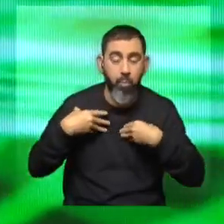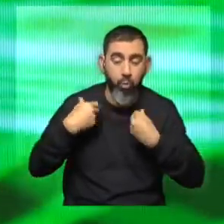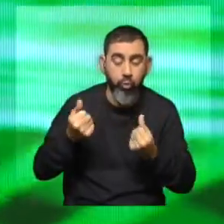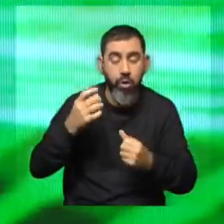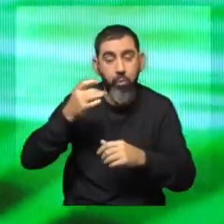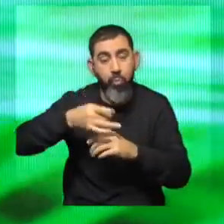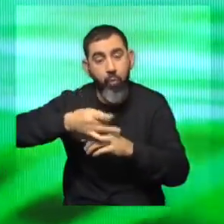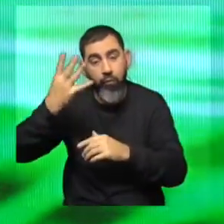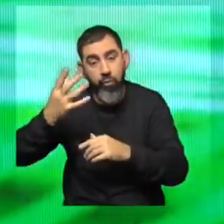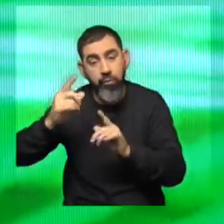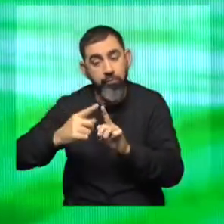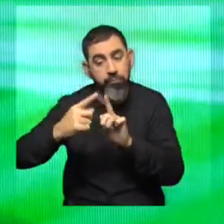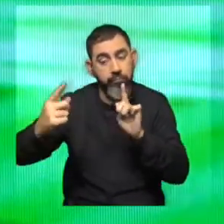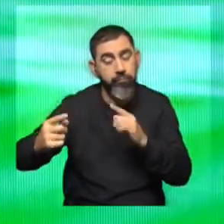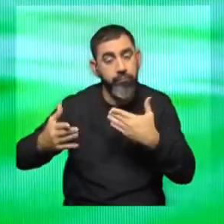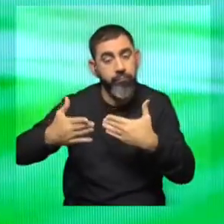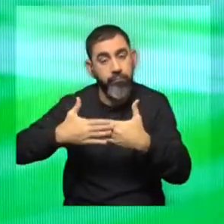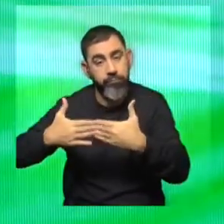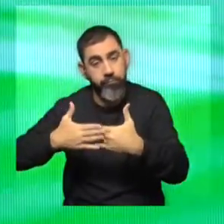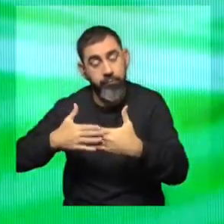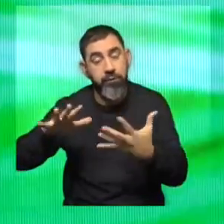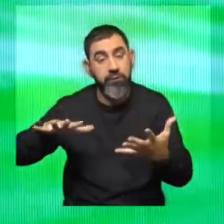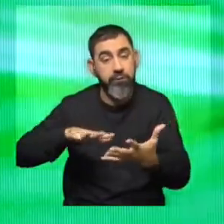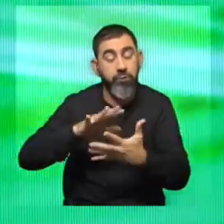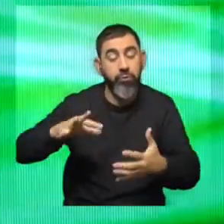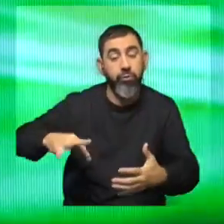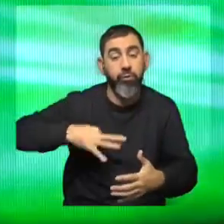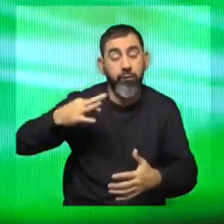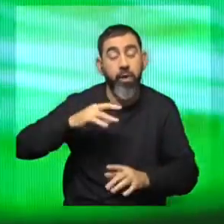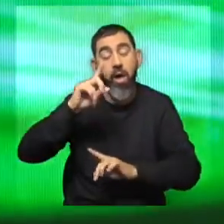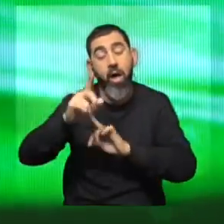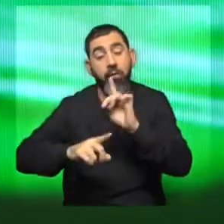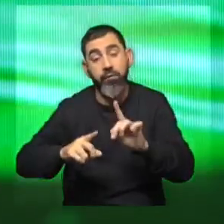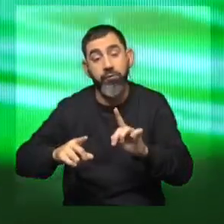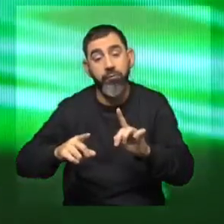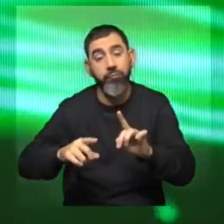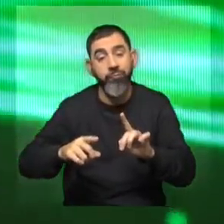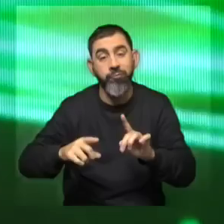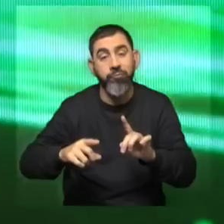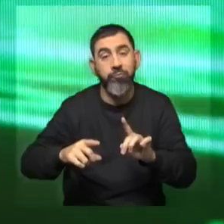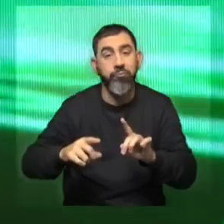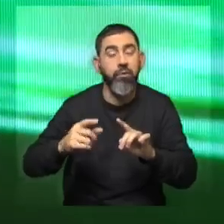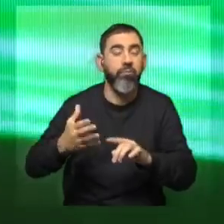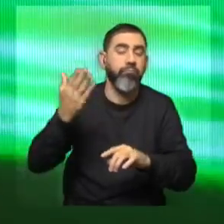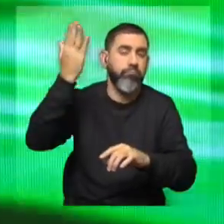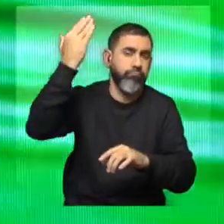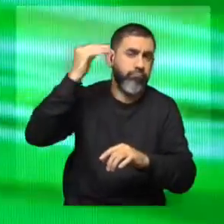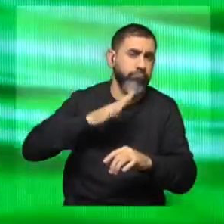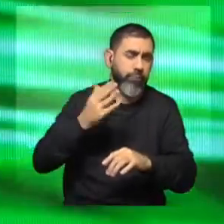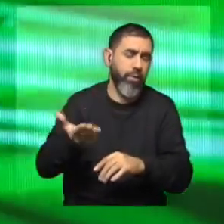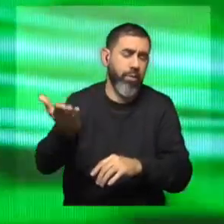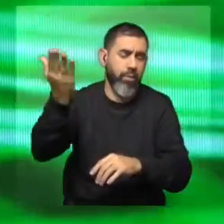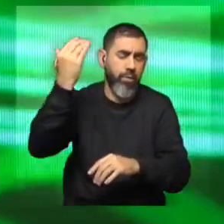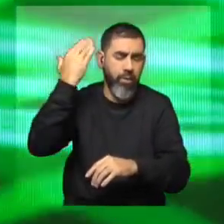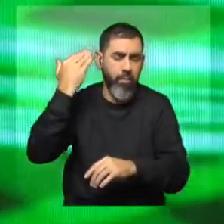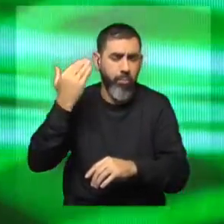trabajar las distancias la cercanías situaciones de vida que a veces no vienen de larga Data y que y que como